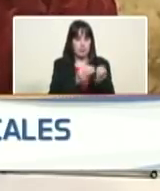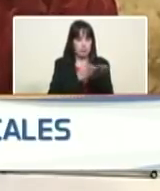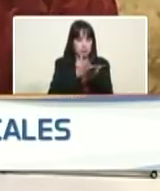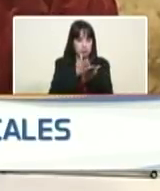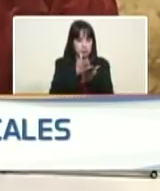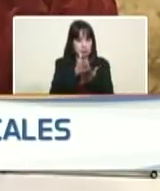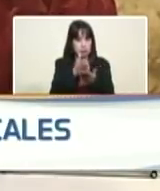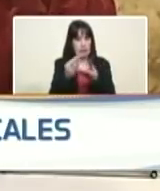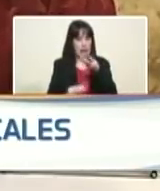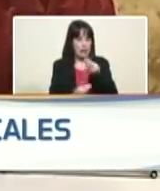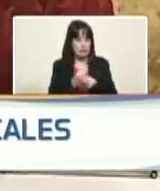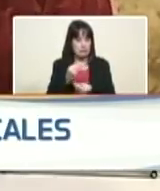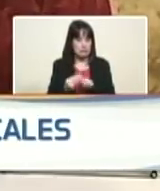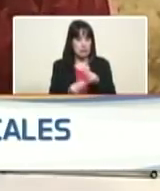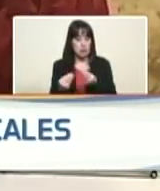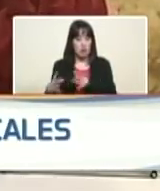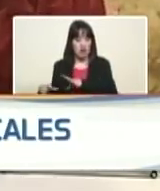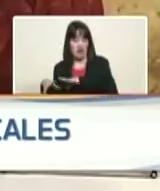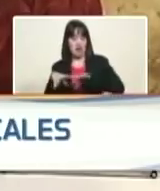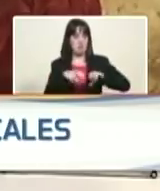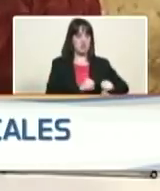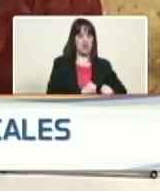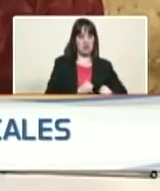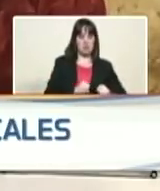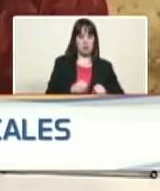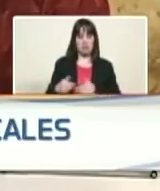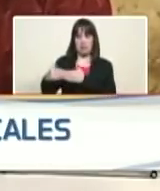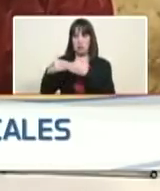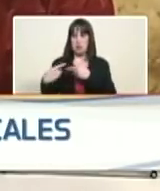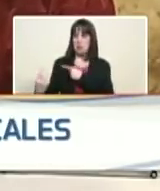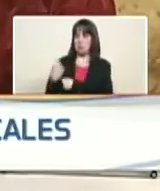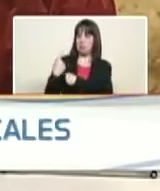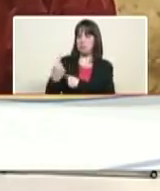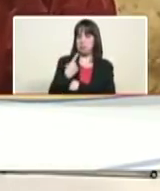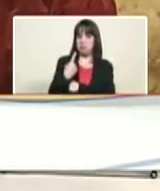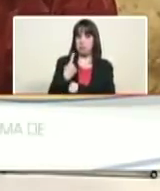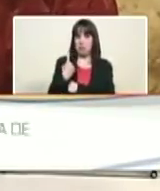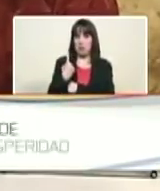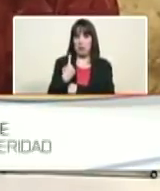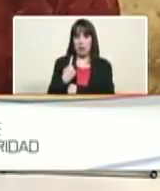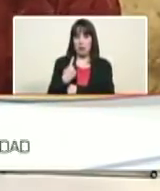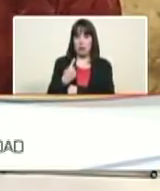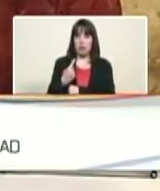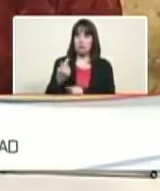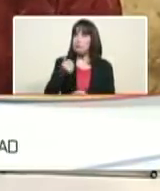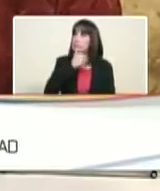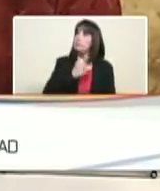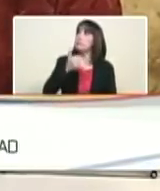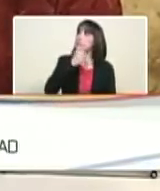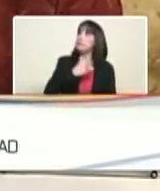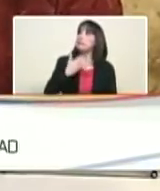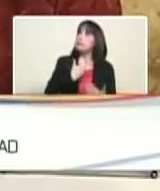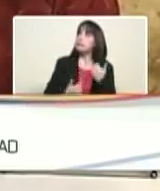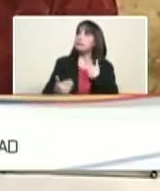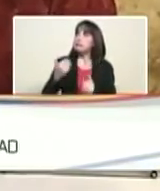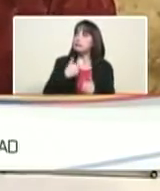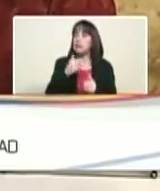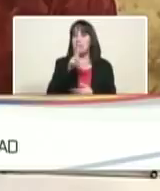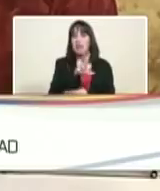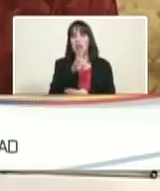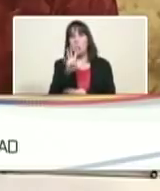hecho un capitalismo ultraliberal. Y nosotros estuvimos durante estos 3-4 años